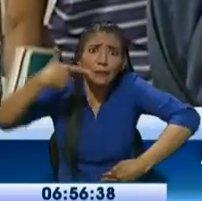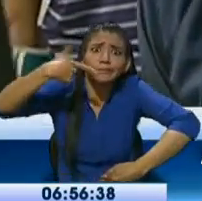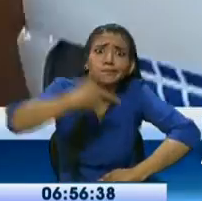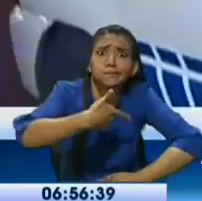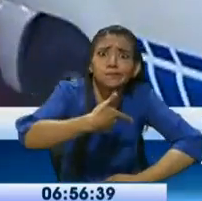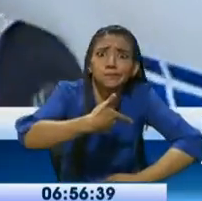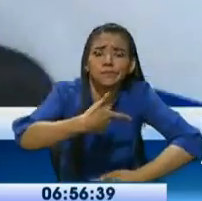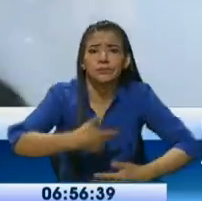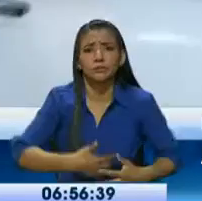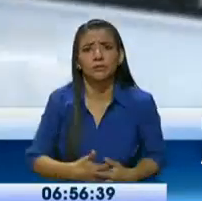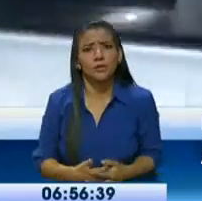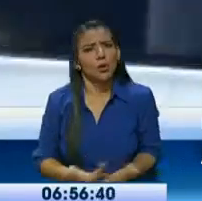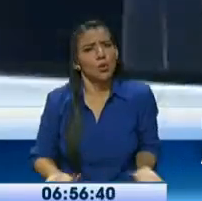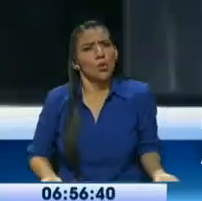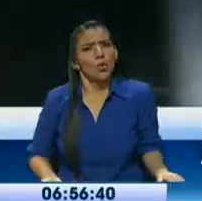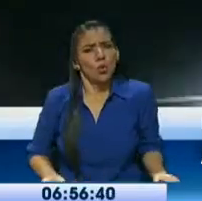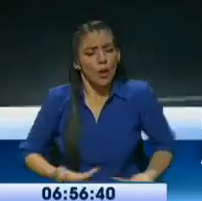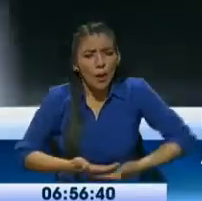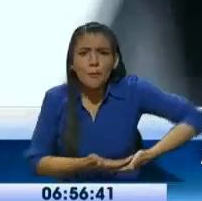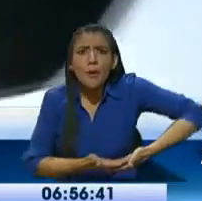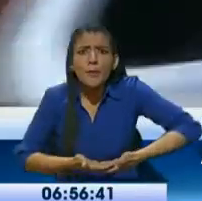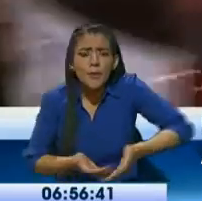nacida. Poniéndole revólver en la cabeza